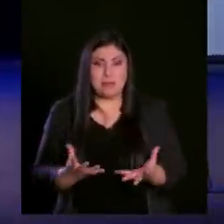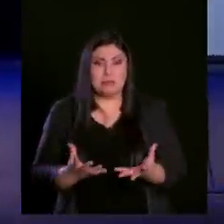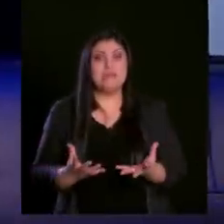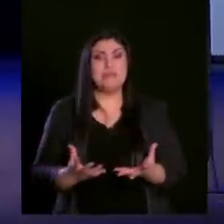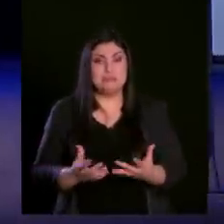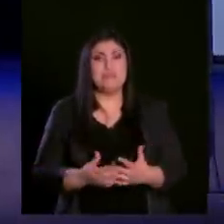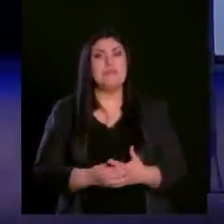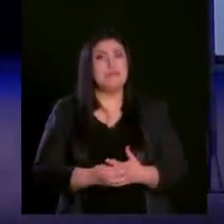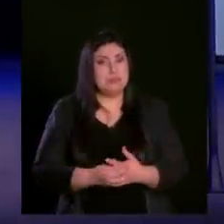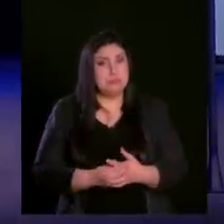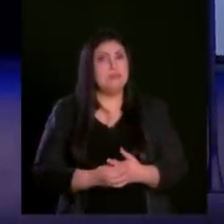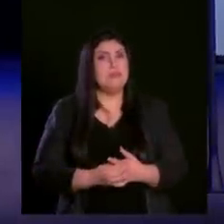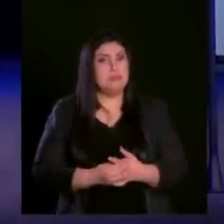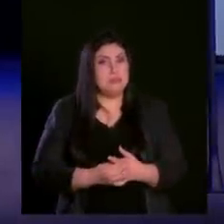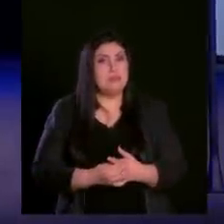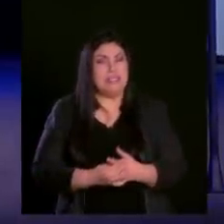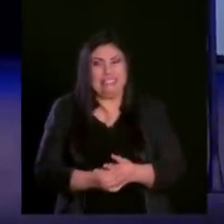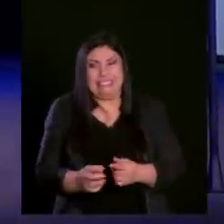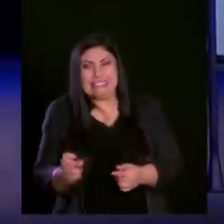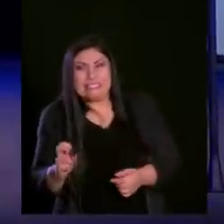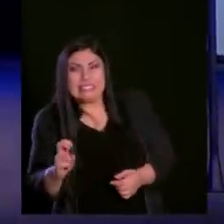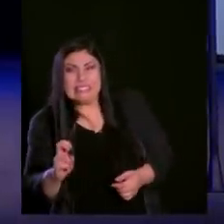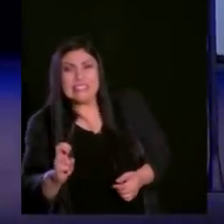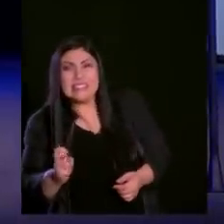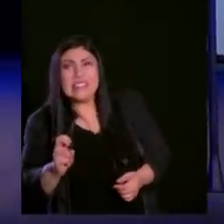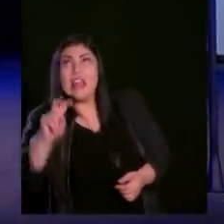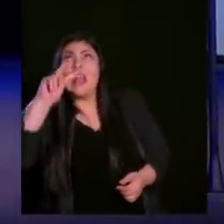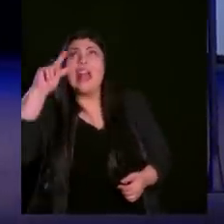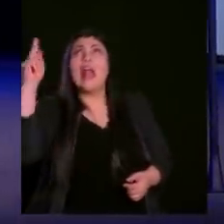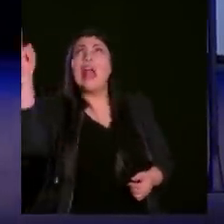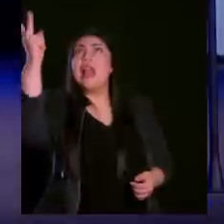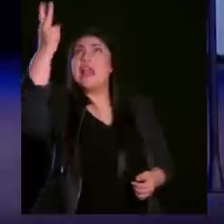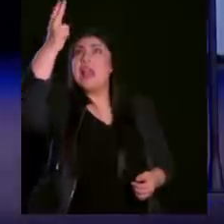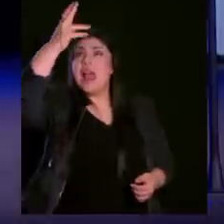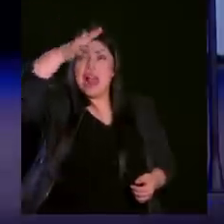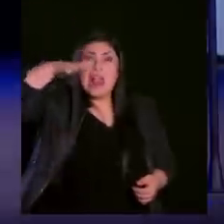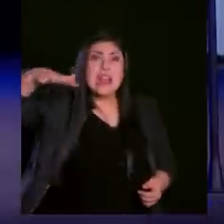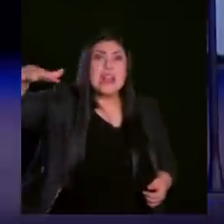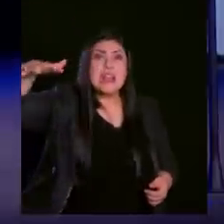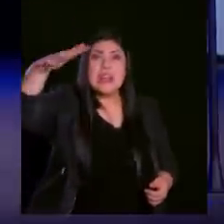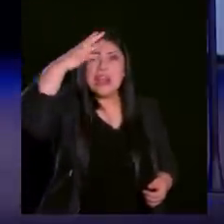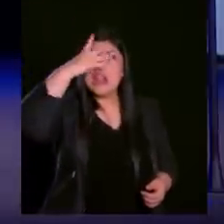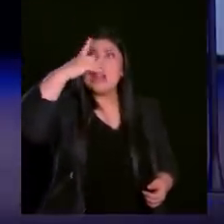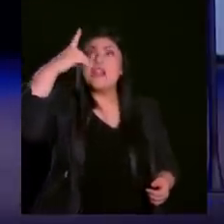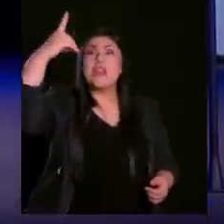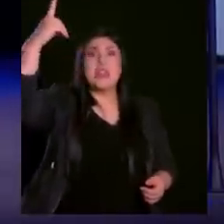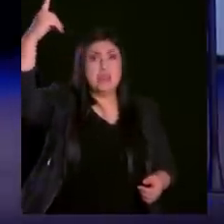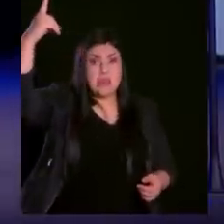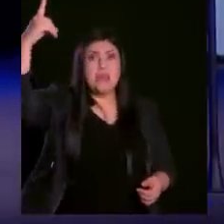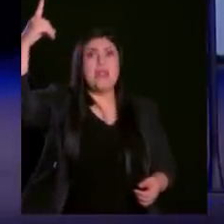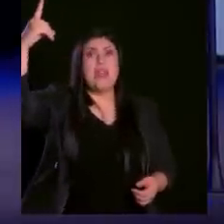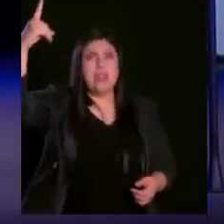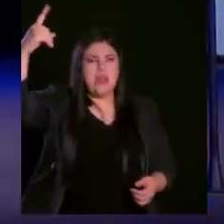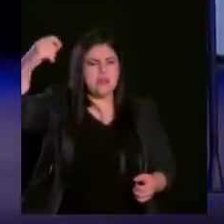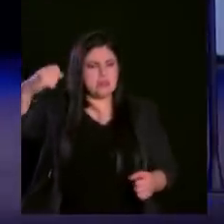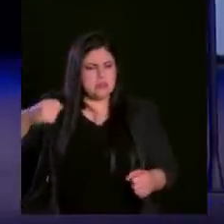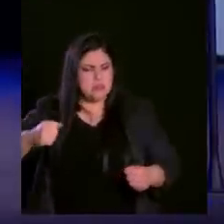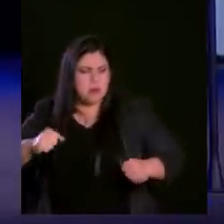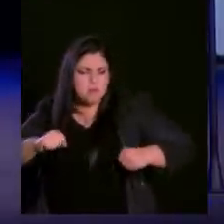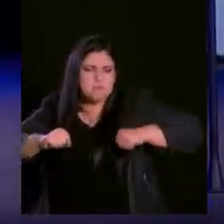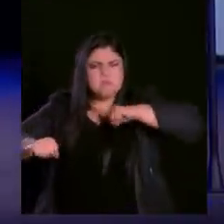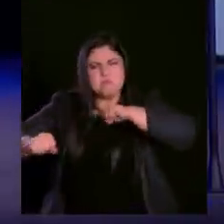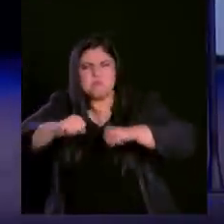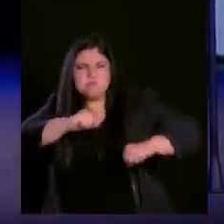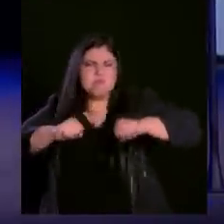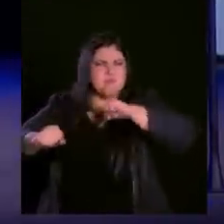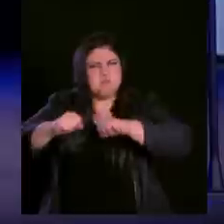para que lo entendamos es el reino de Dios funcionando en la vida de dos seres humanos a tope todo